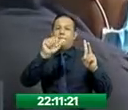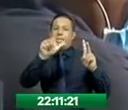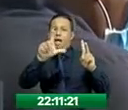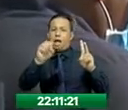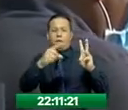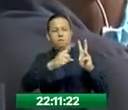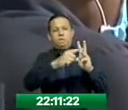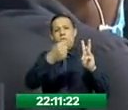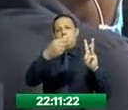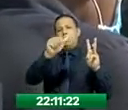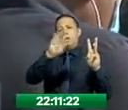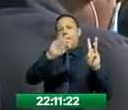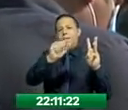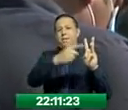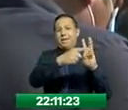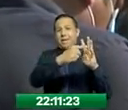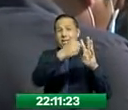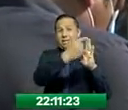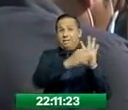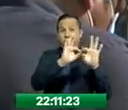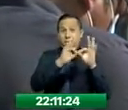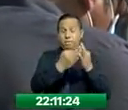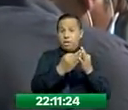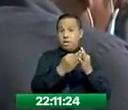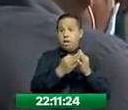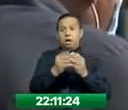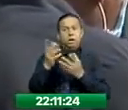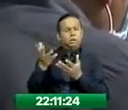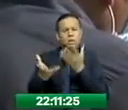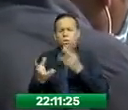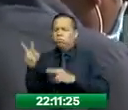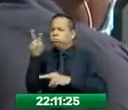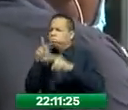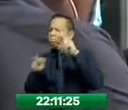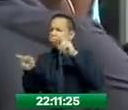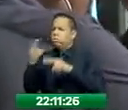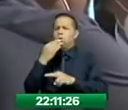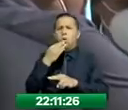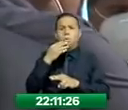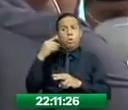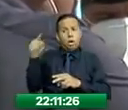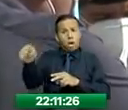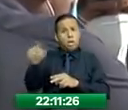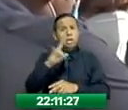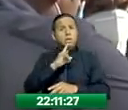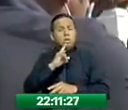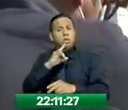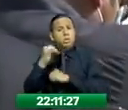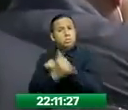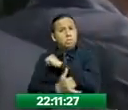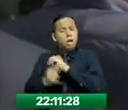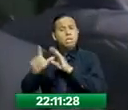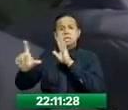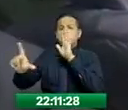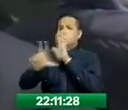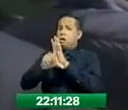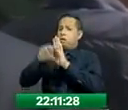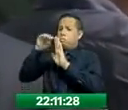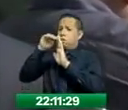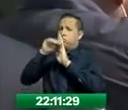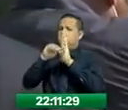dijo que hay procesos que se deben respetar somos un país de leyes y todos gustar no no no le